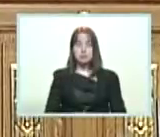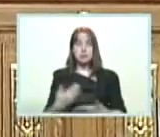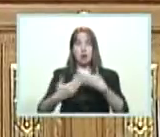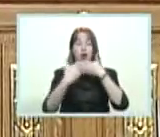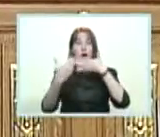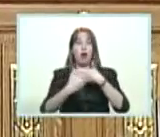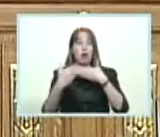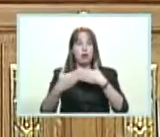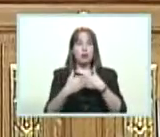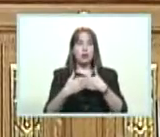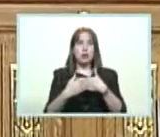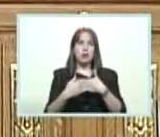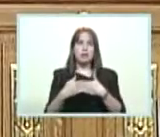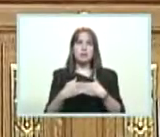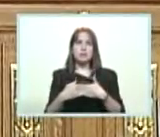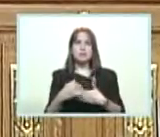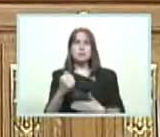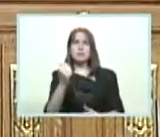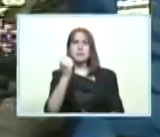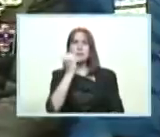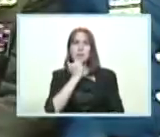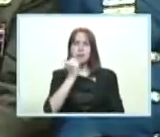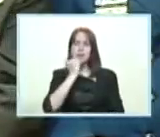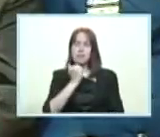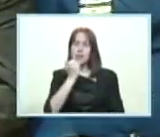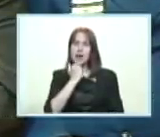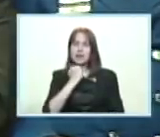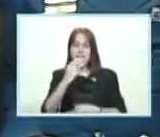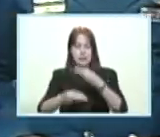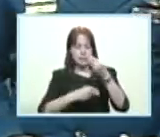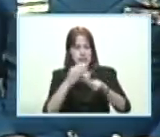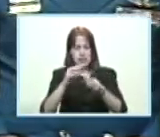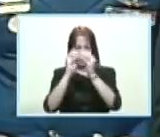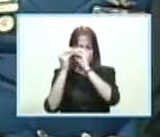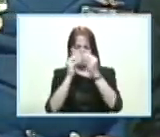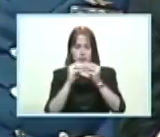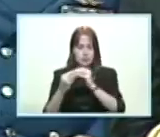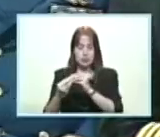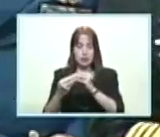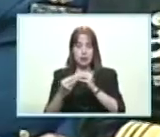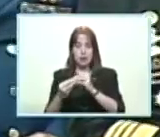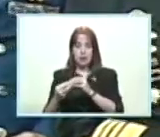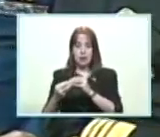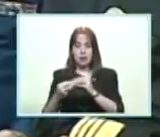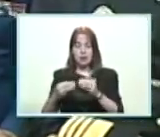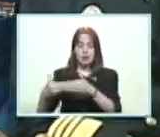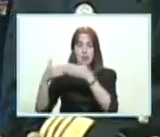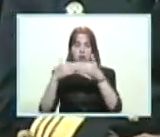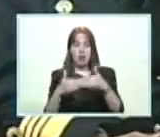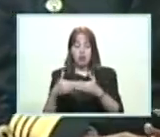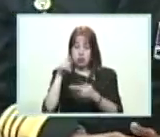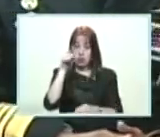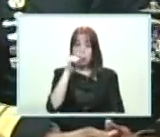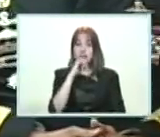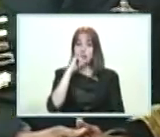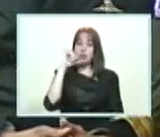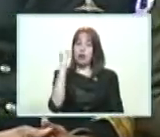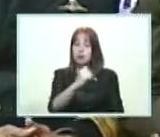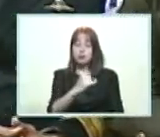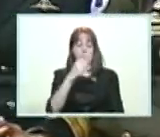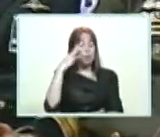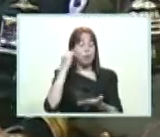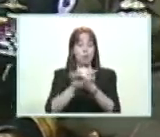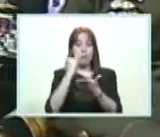la base militar de Maracay se organizó en territorio de los Estados Unidos. Y así debe denunciarlo usted con las pruebas